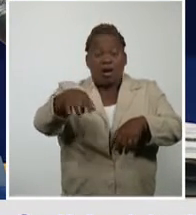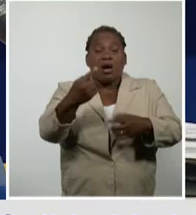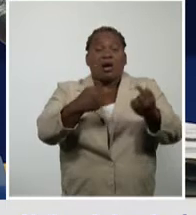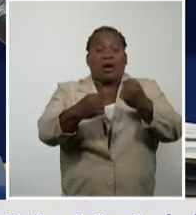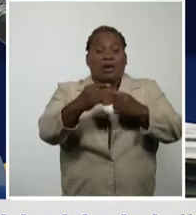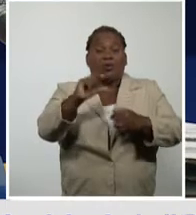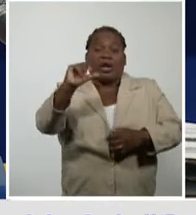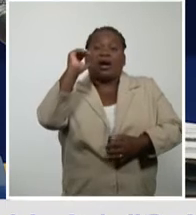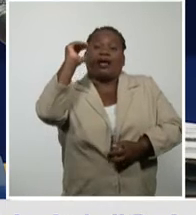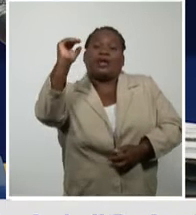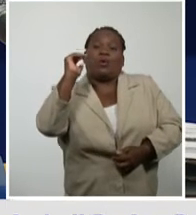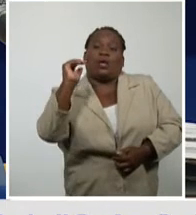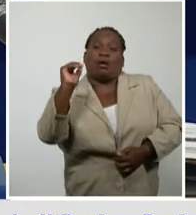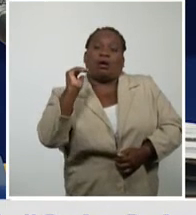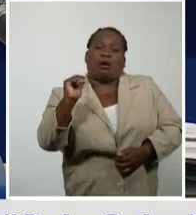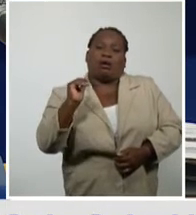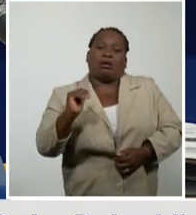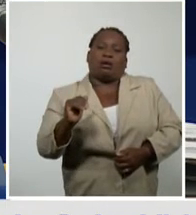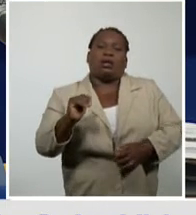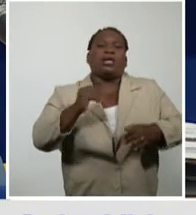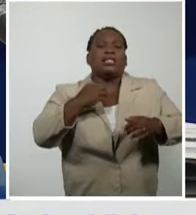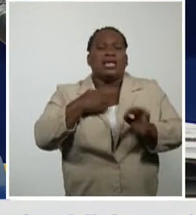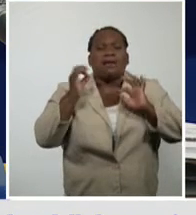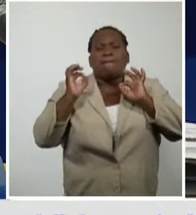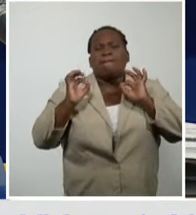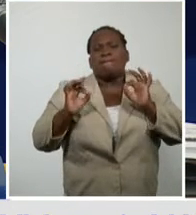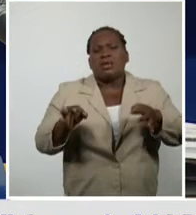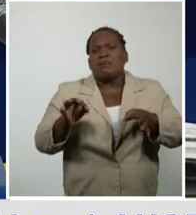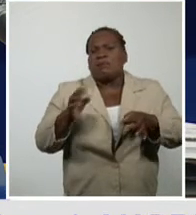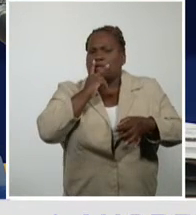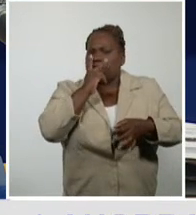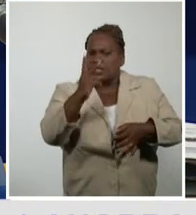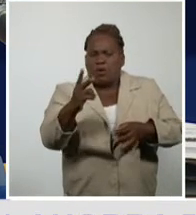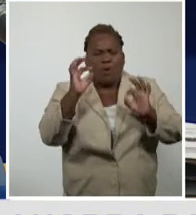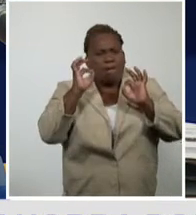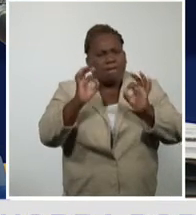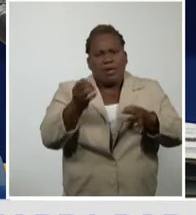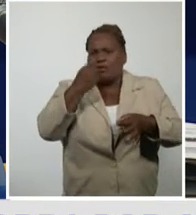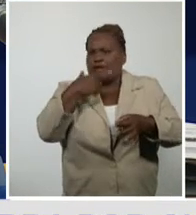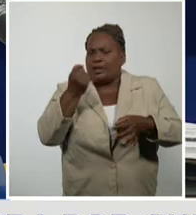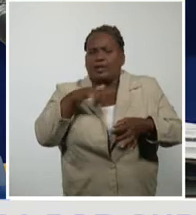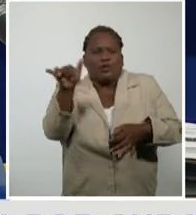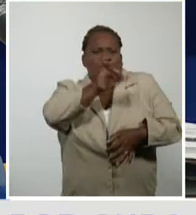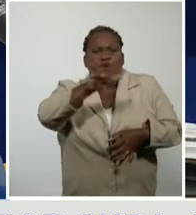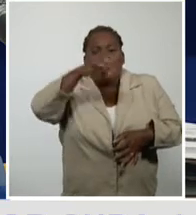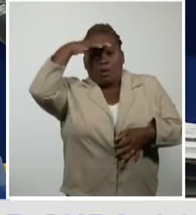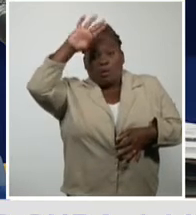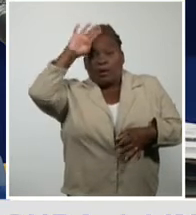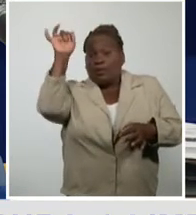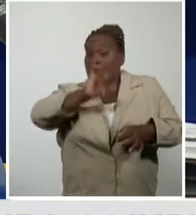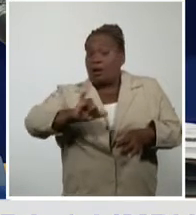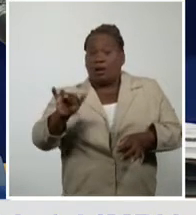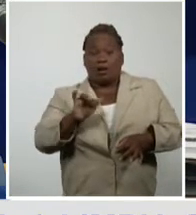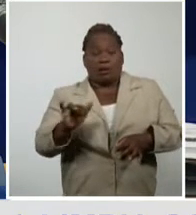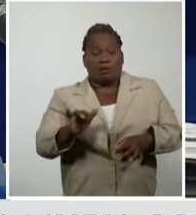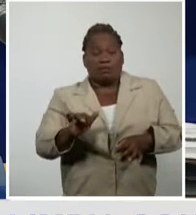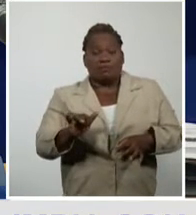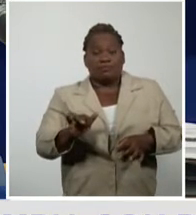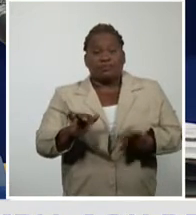categorías, pues tienen el mismo tratamiento que tiene cualquier cubano, desde el punto de vista